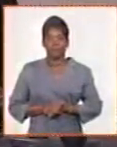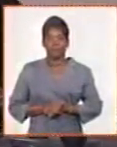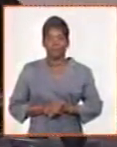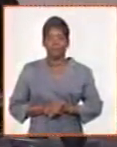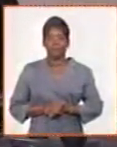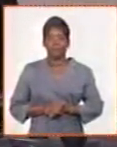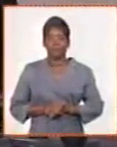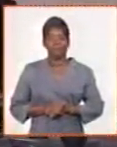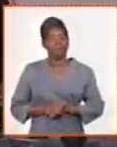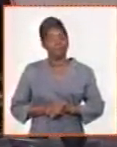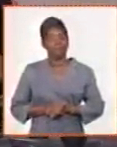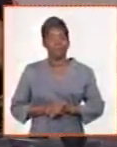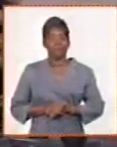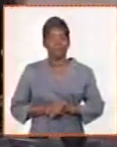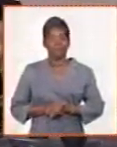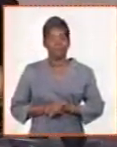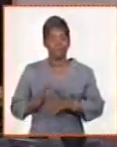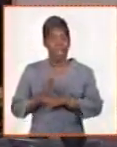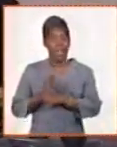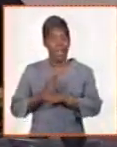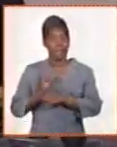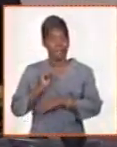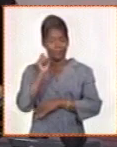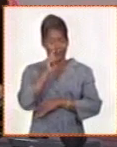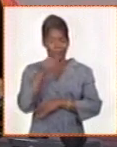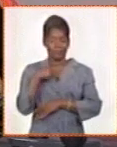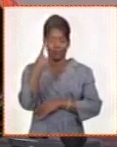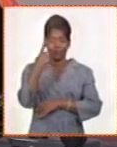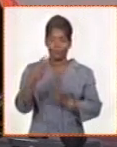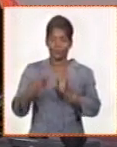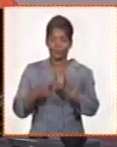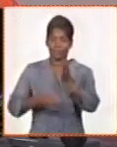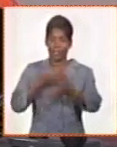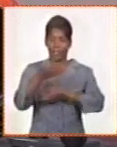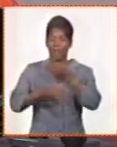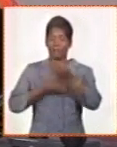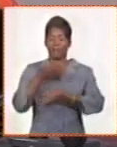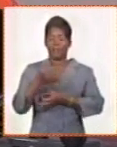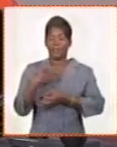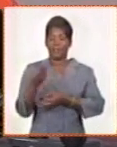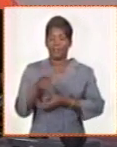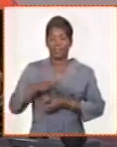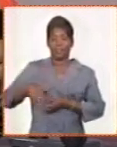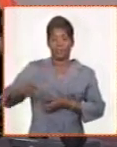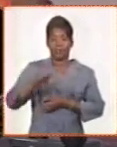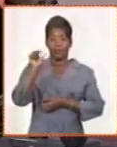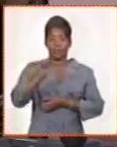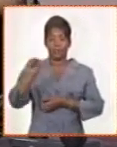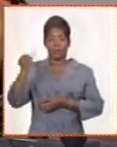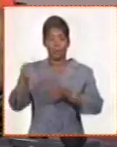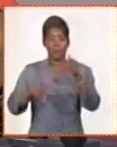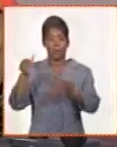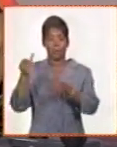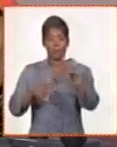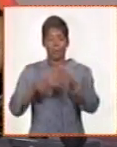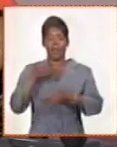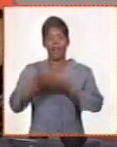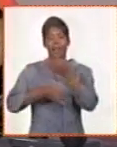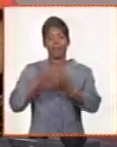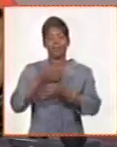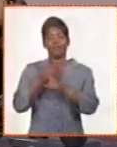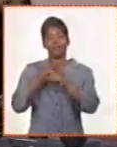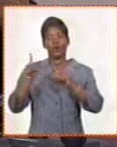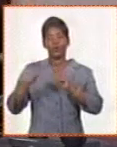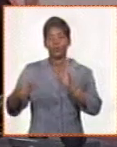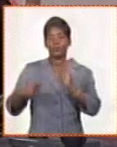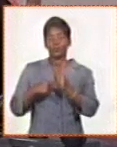estamos en los minutos finales, pero no me quería ir sin que nuestros invitados de esta noche nos hablen de la otra mirada. Hablamos de